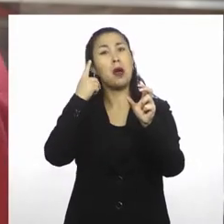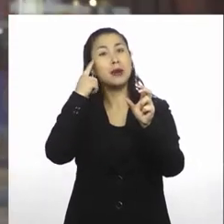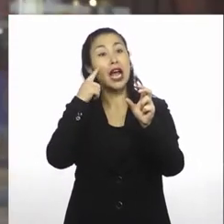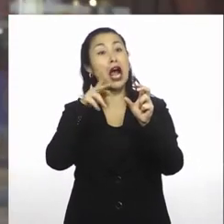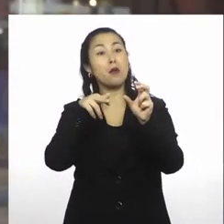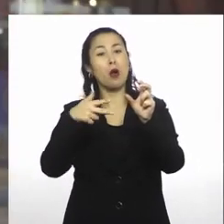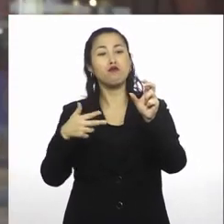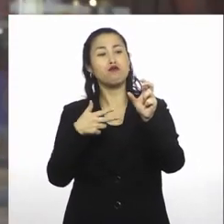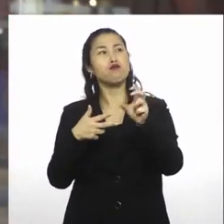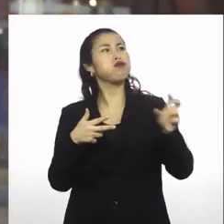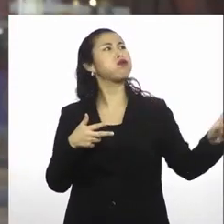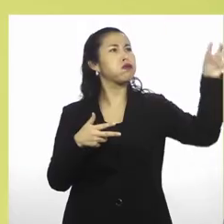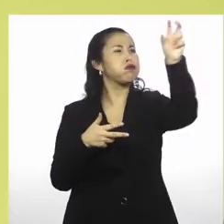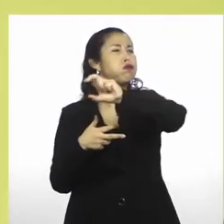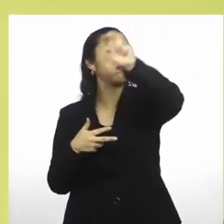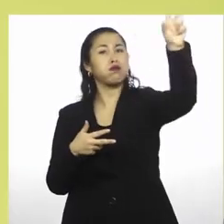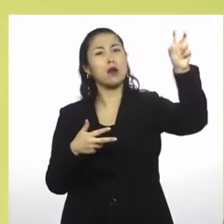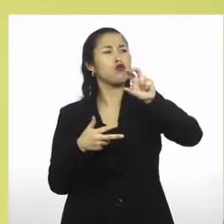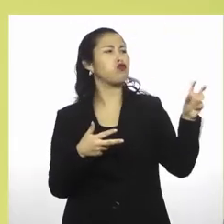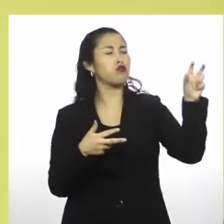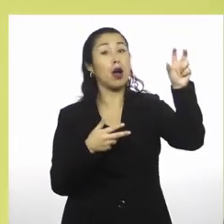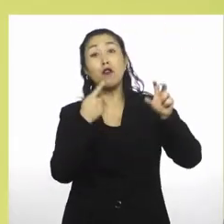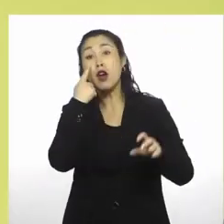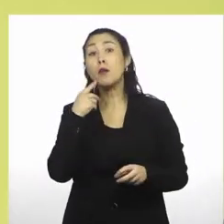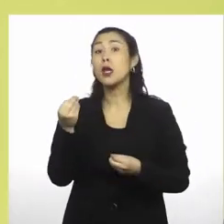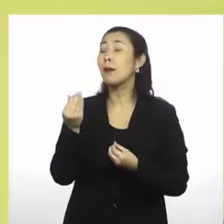disparada. Veamos.